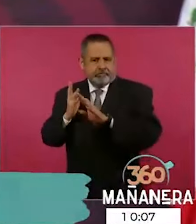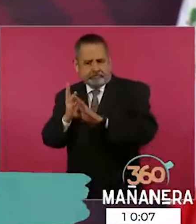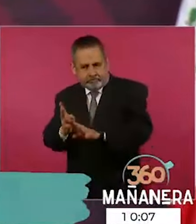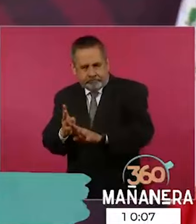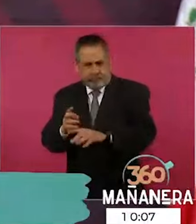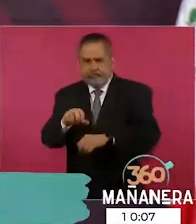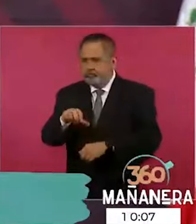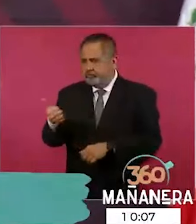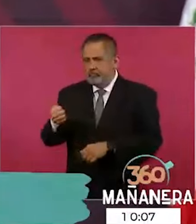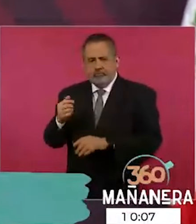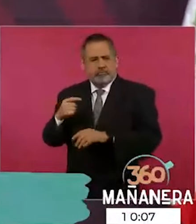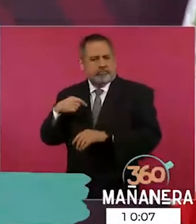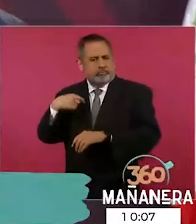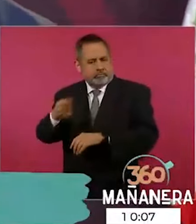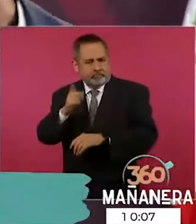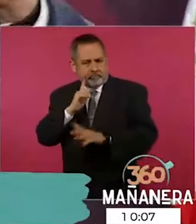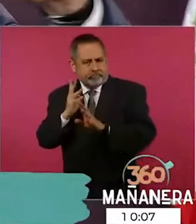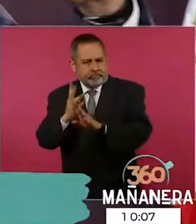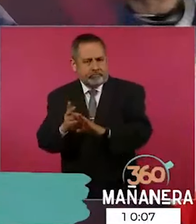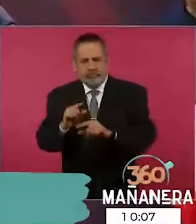dispersar el recurso